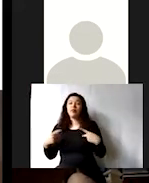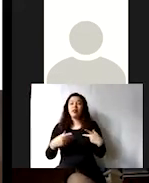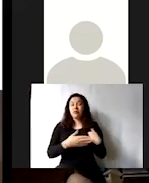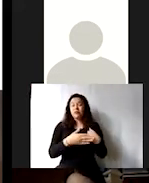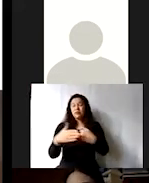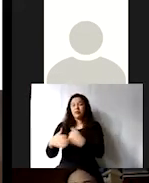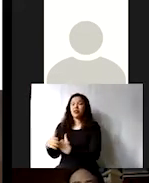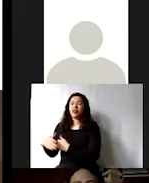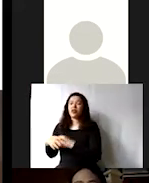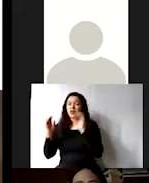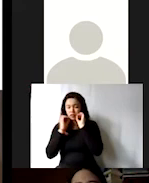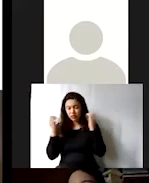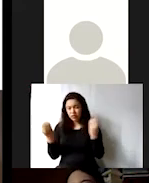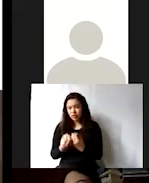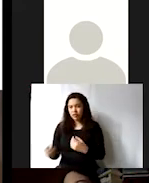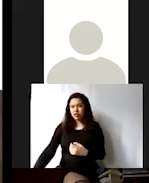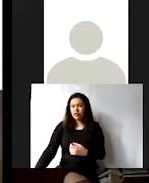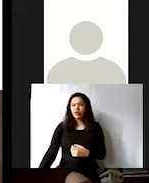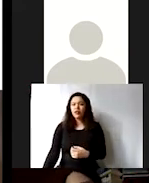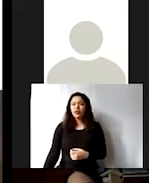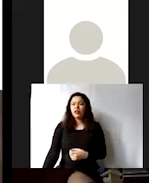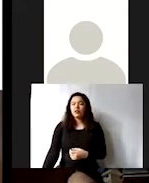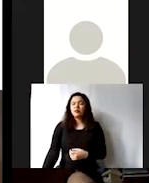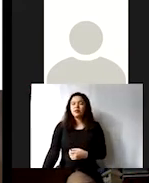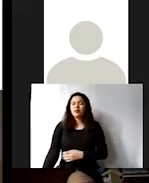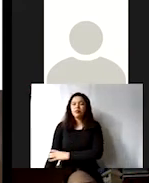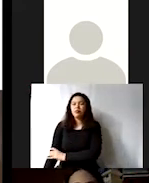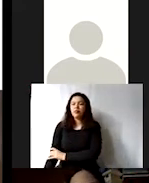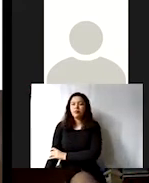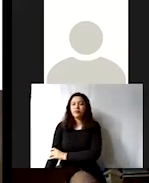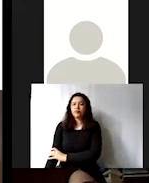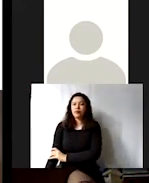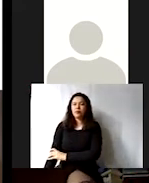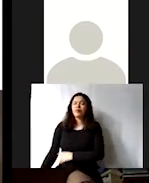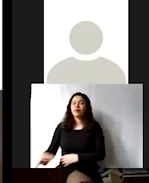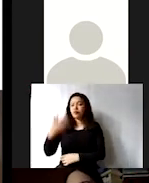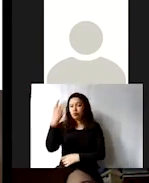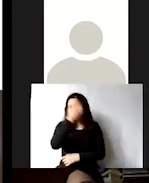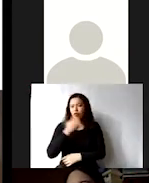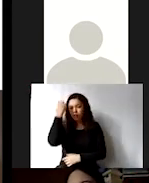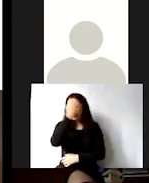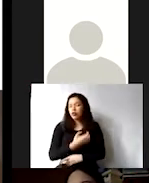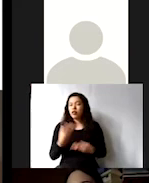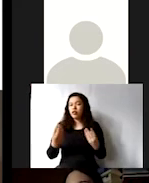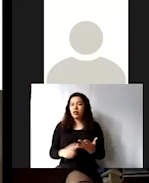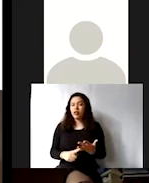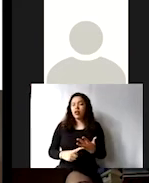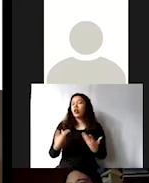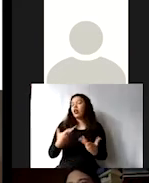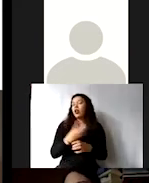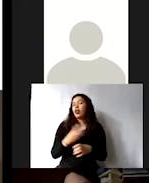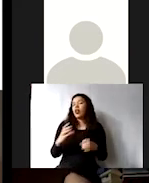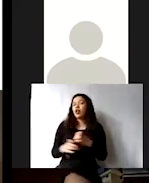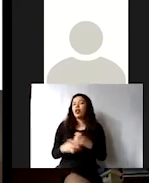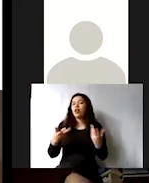las organizaciones. También, por supuesto, su evaluación. O sea, en realidad estos son los componentes que